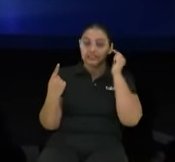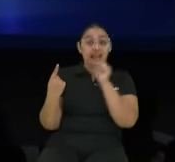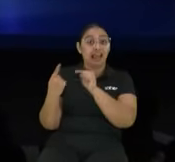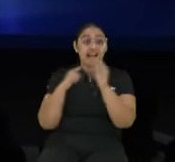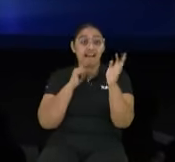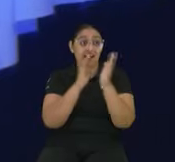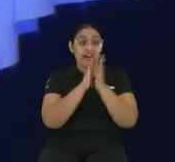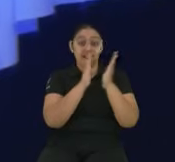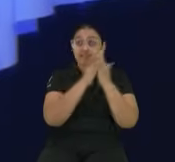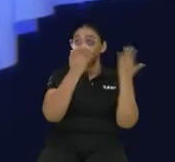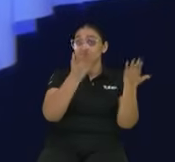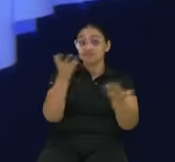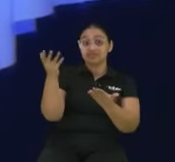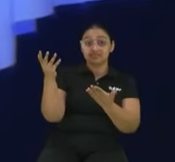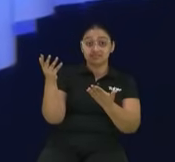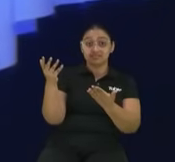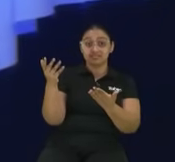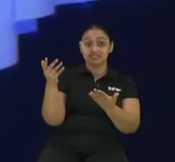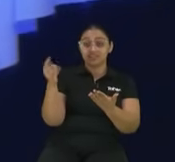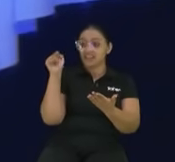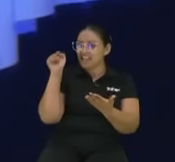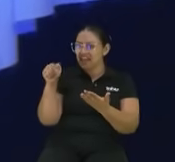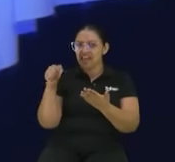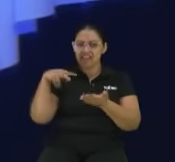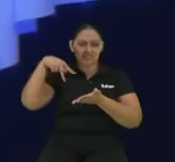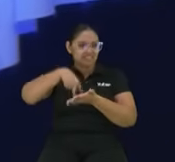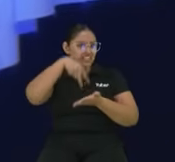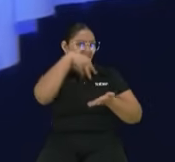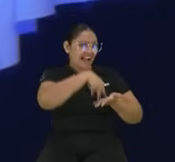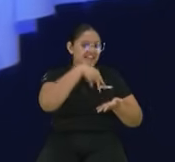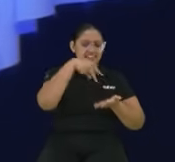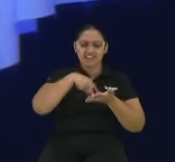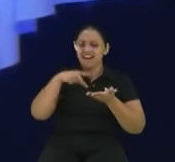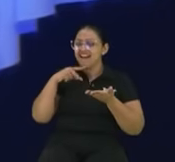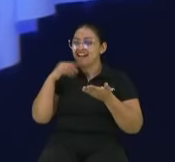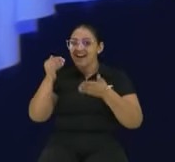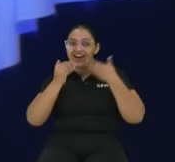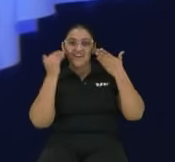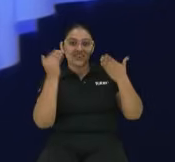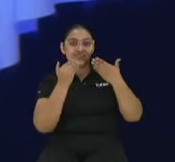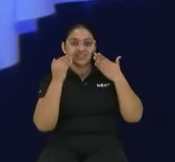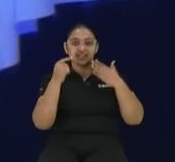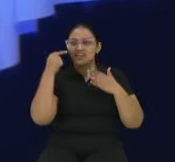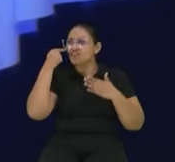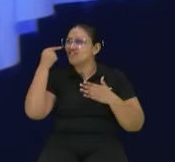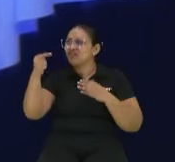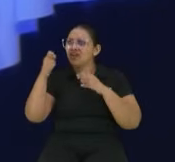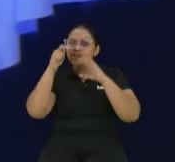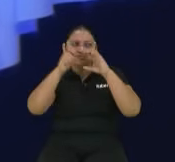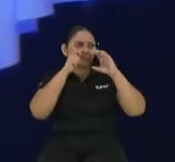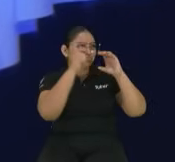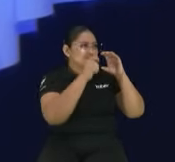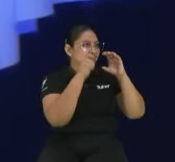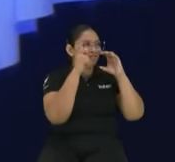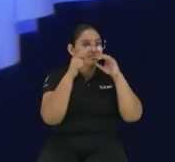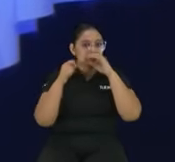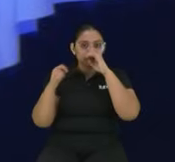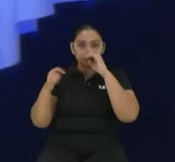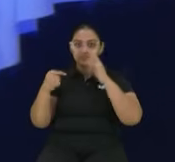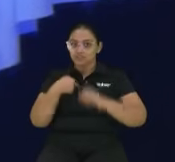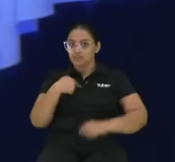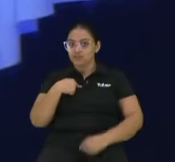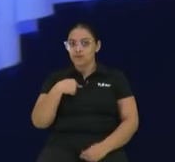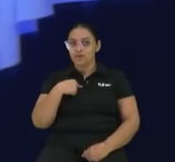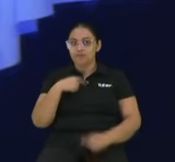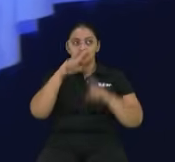señor y ellos se gozan y saltan y vienen y van y como hacen tomas Yo estoy en la oficina aquí atrás siempre viendo